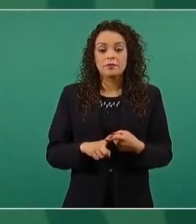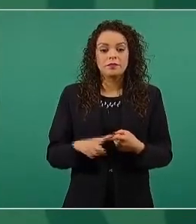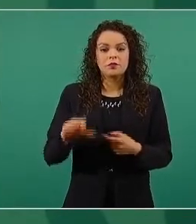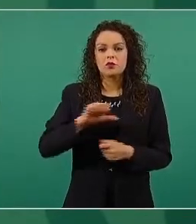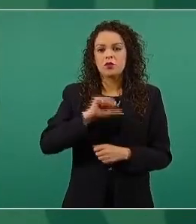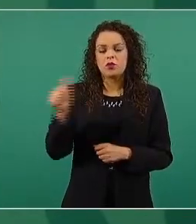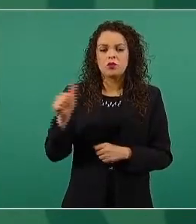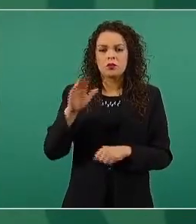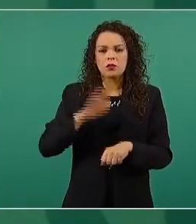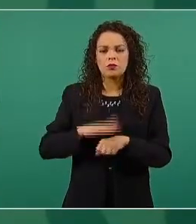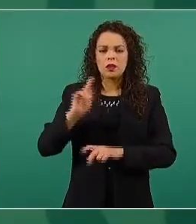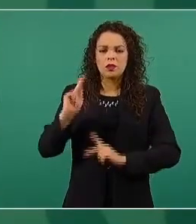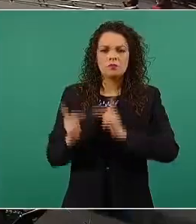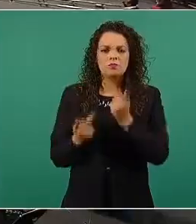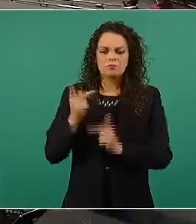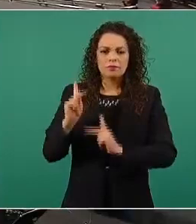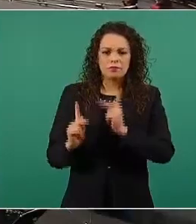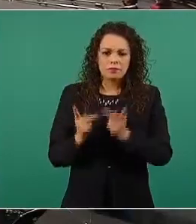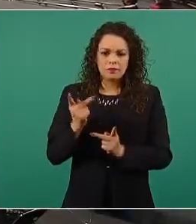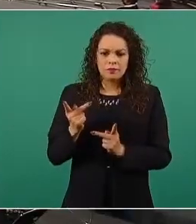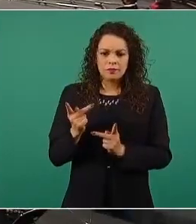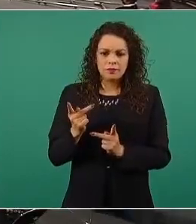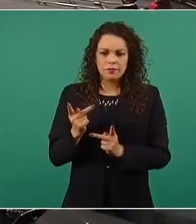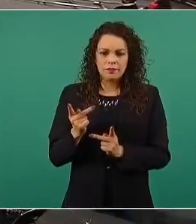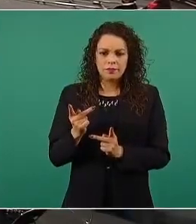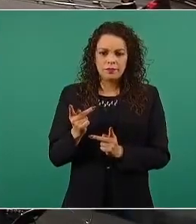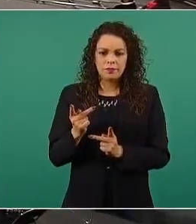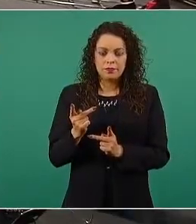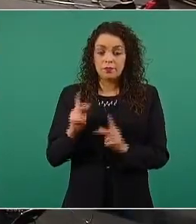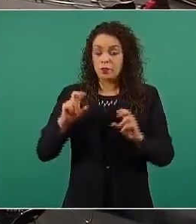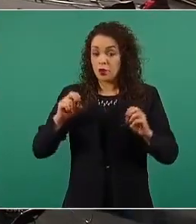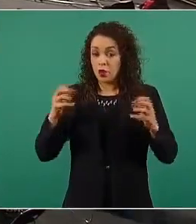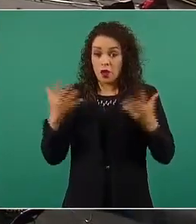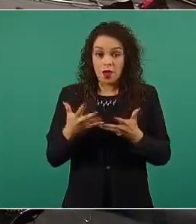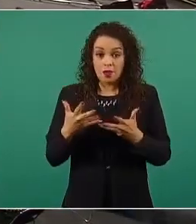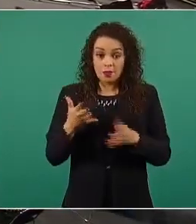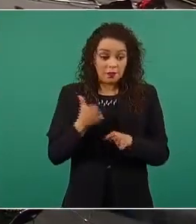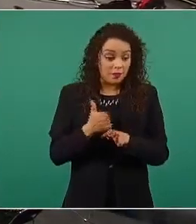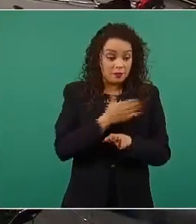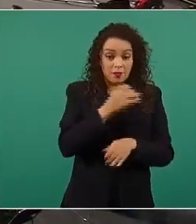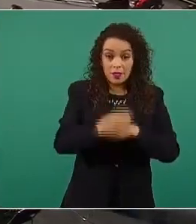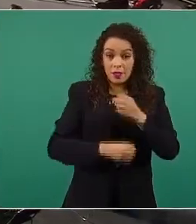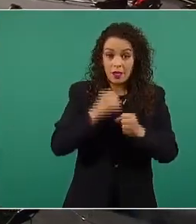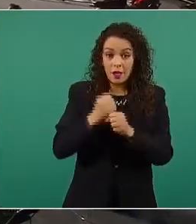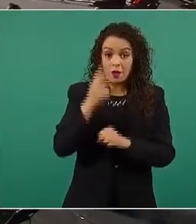muchas hortalizas. A pesar de la pandemia el año pasado,